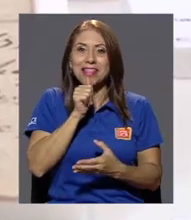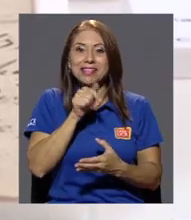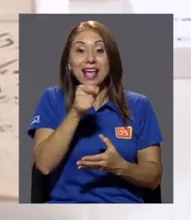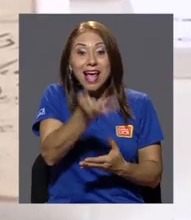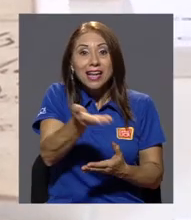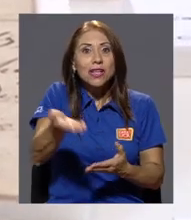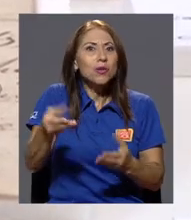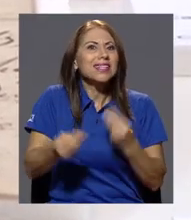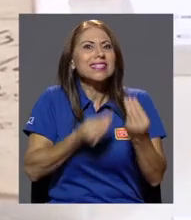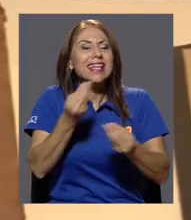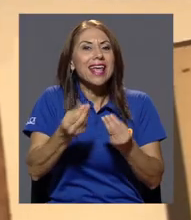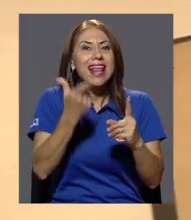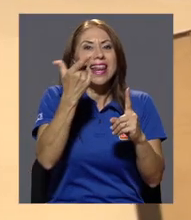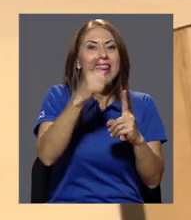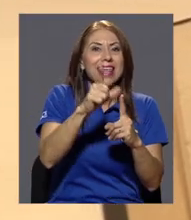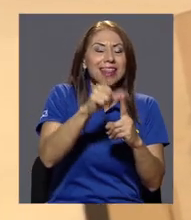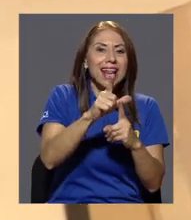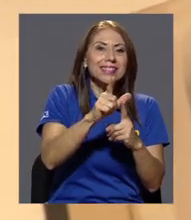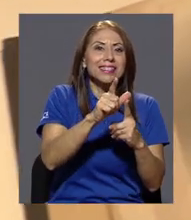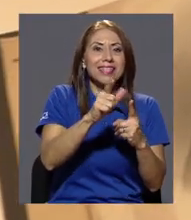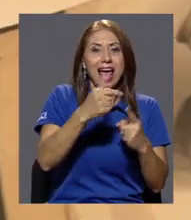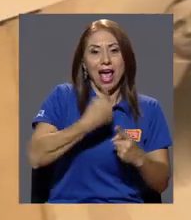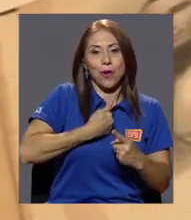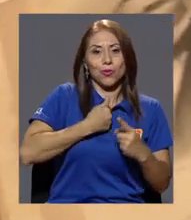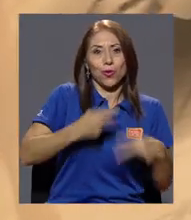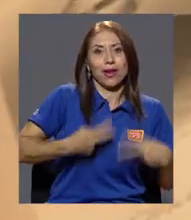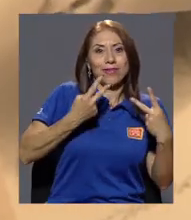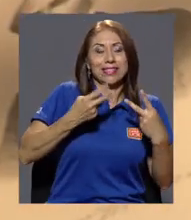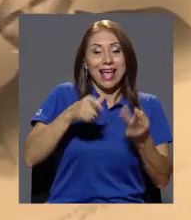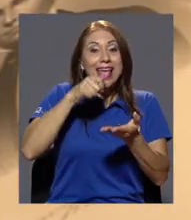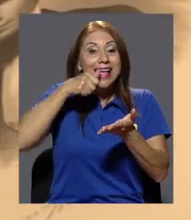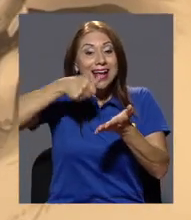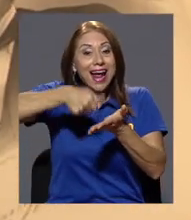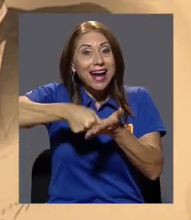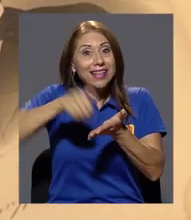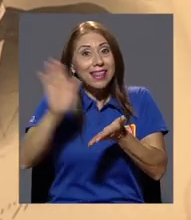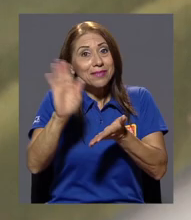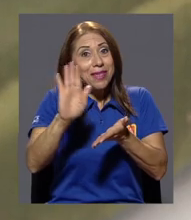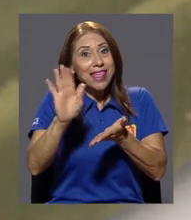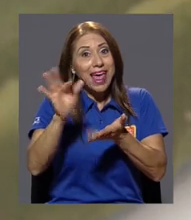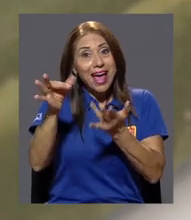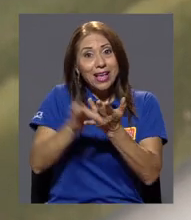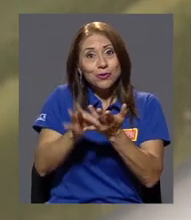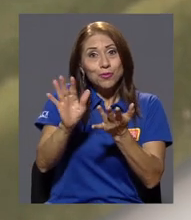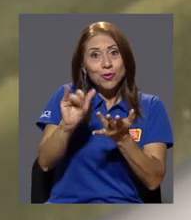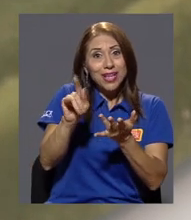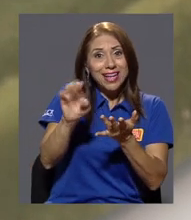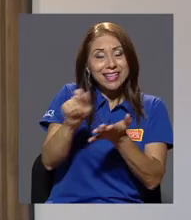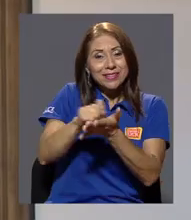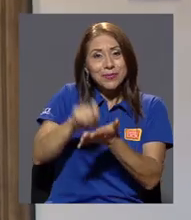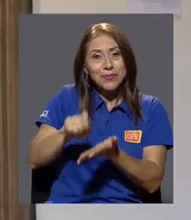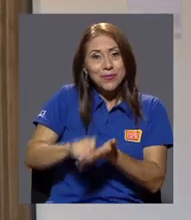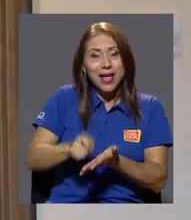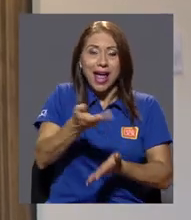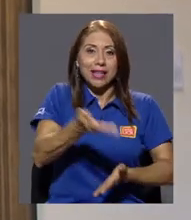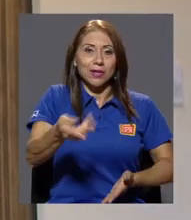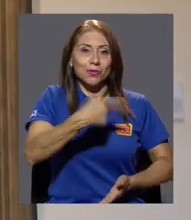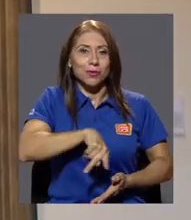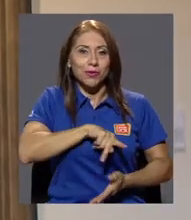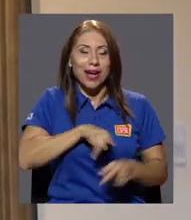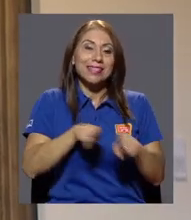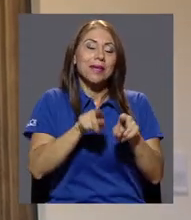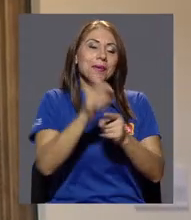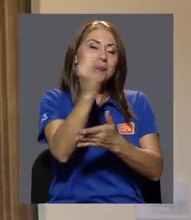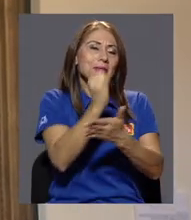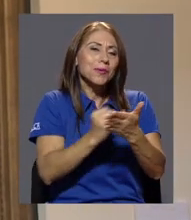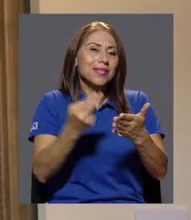artículos están las letras autógrafas, la carta de despedida que el exmandatario escribió a su esposa Inés, sus artículos personales, pinturas